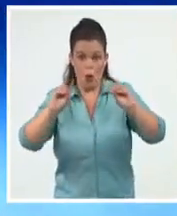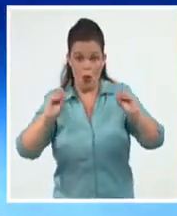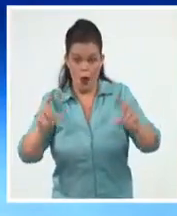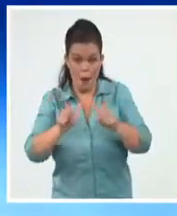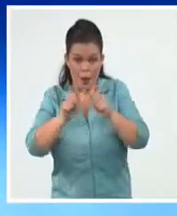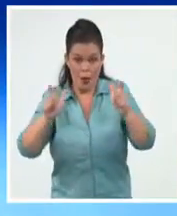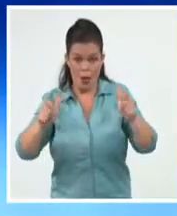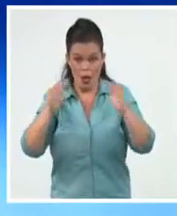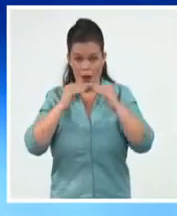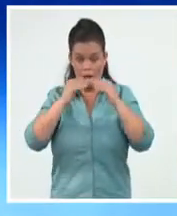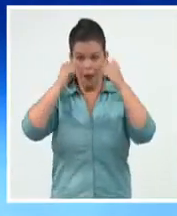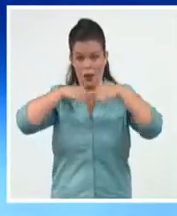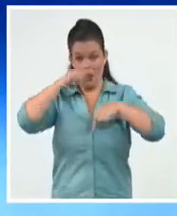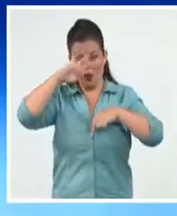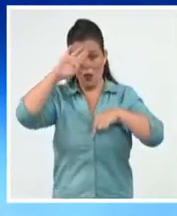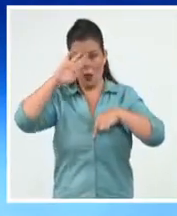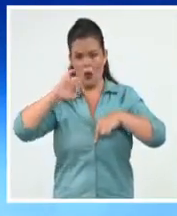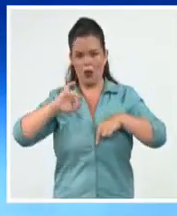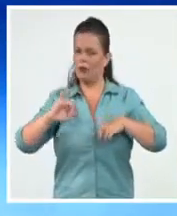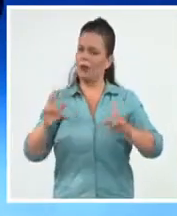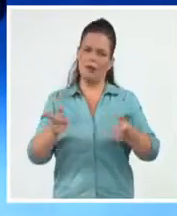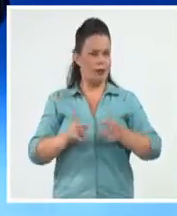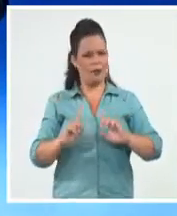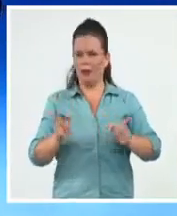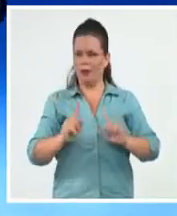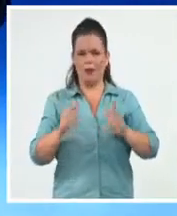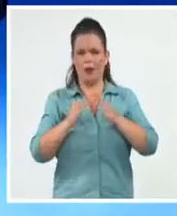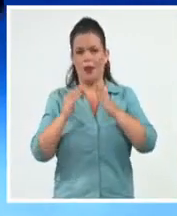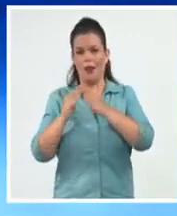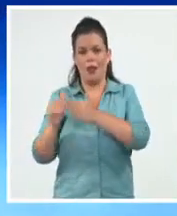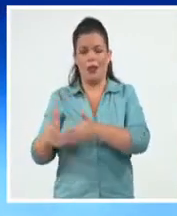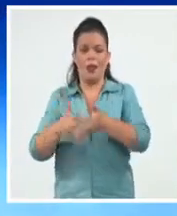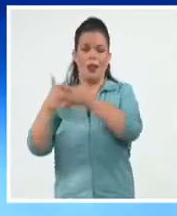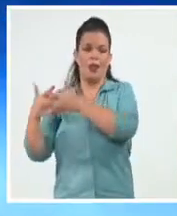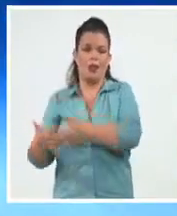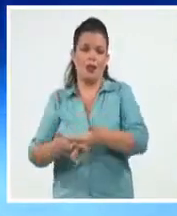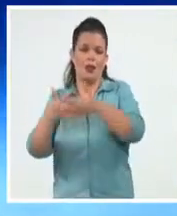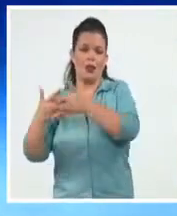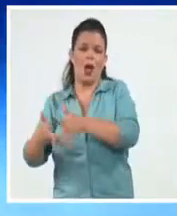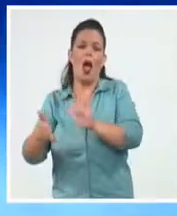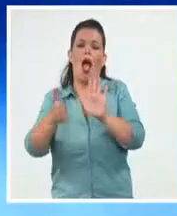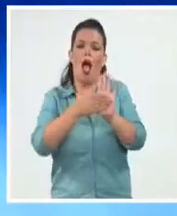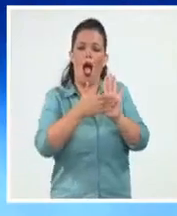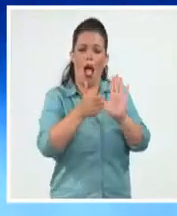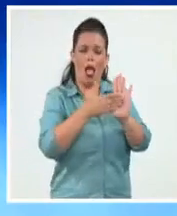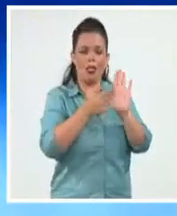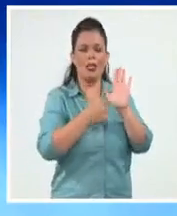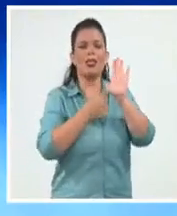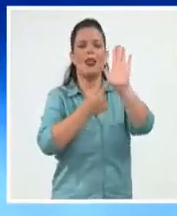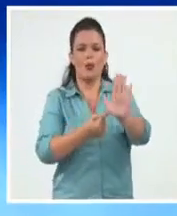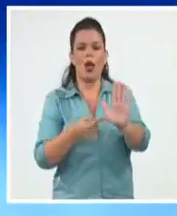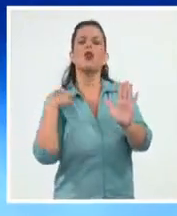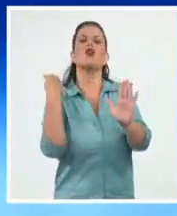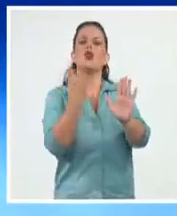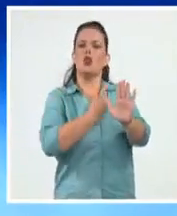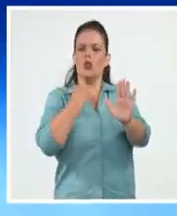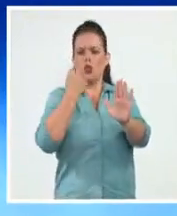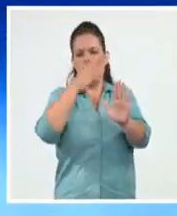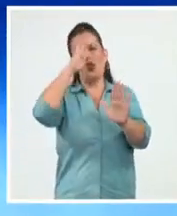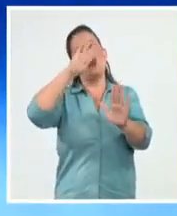Entonces, existen mecanismos, procedimientos legales, argumentos sólidos que permiten defendernos y que como pueblo,